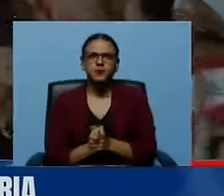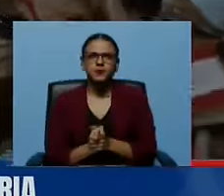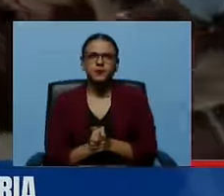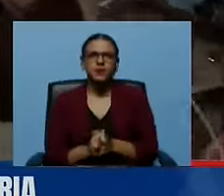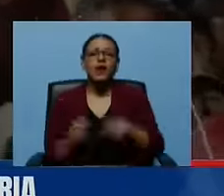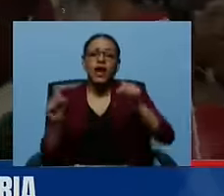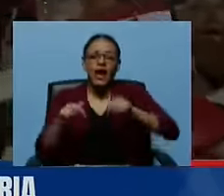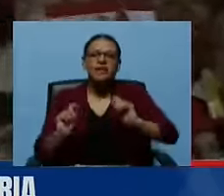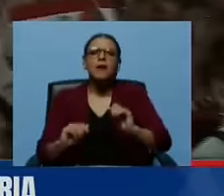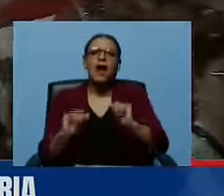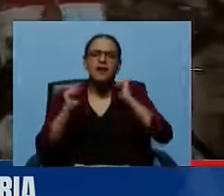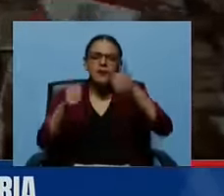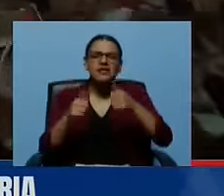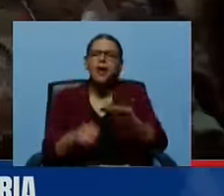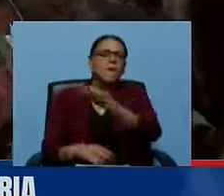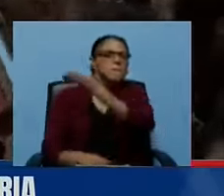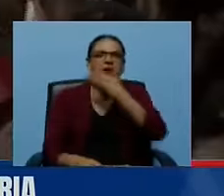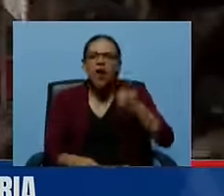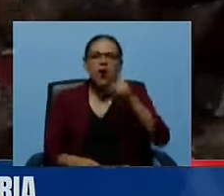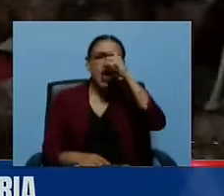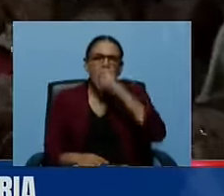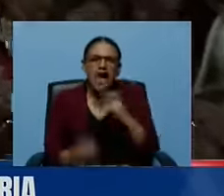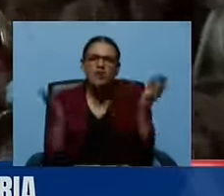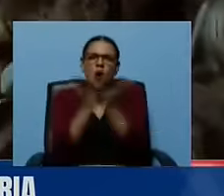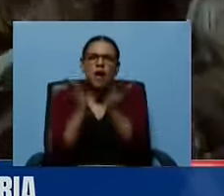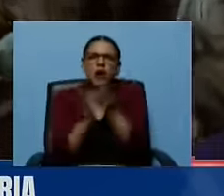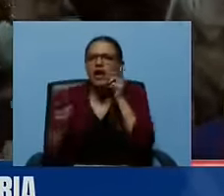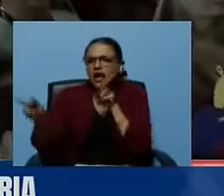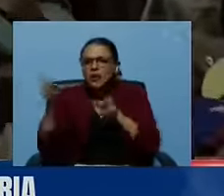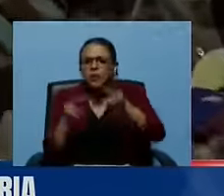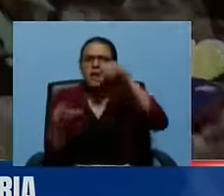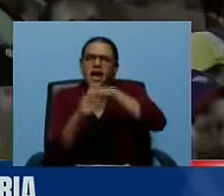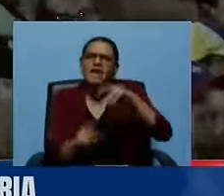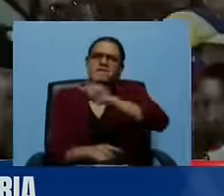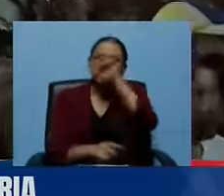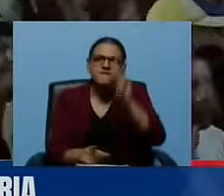Este va a ser el mejor año escolar que se haya visto en Venezuela.